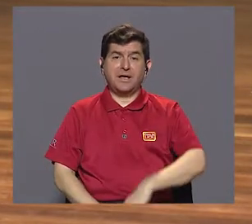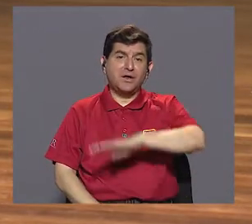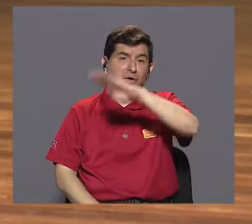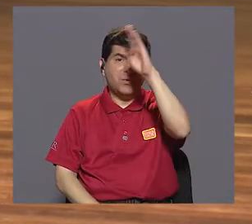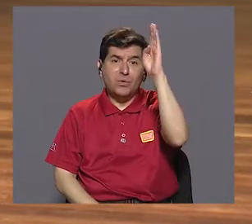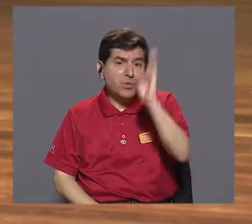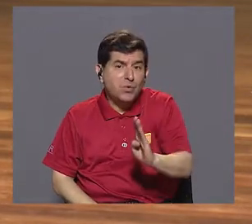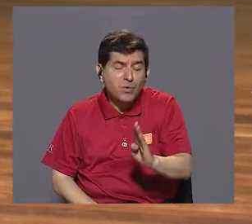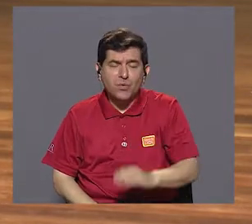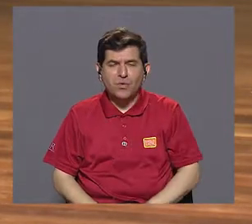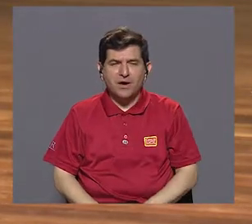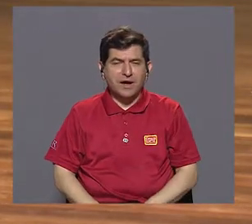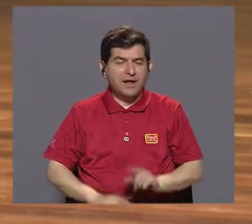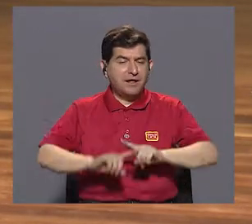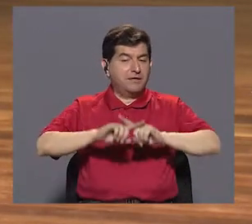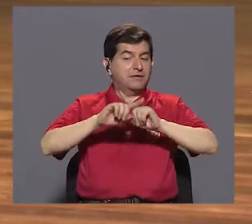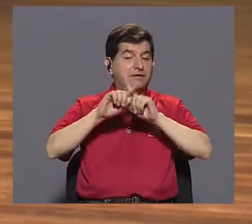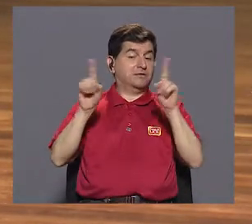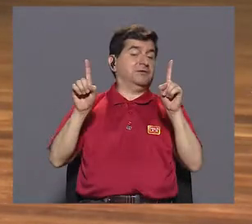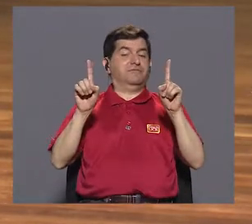nunca distinguí.